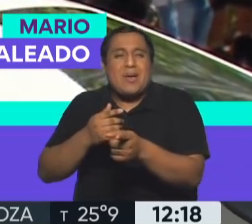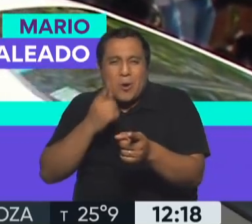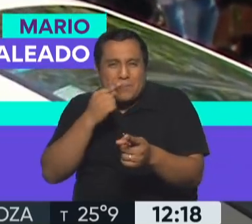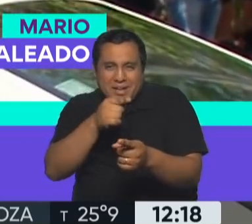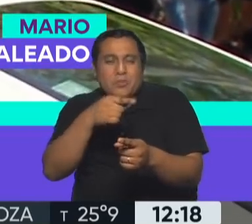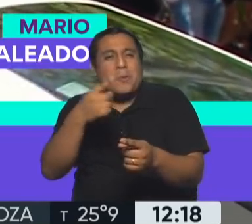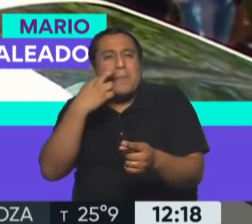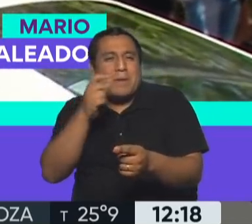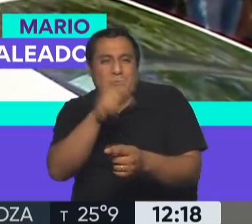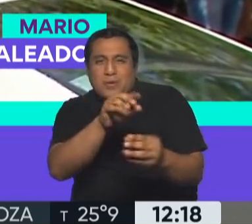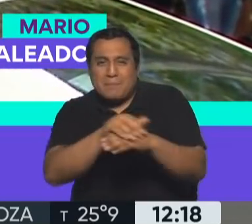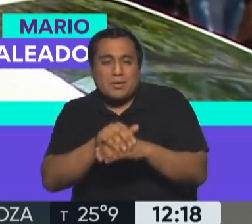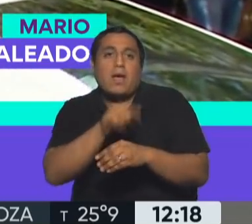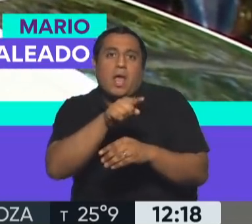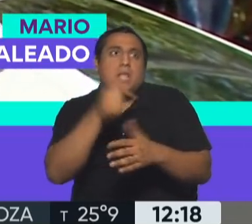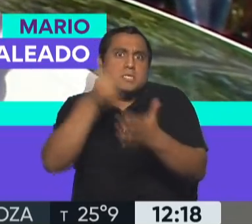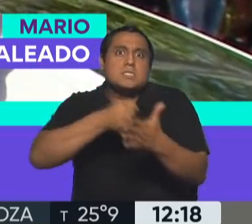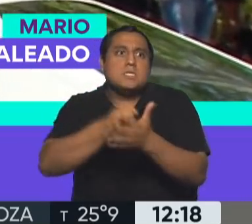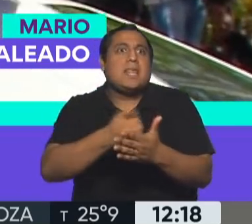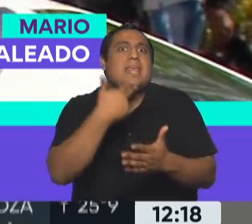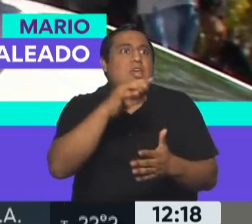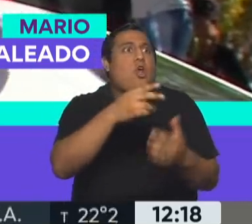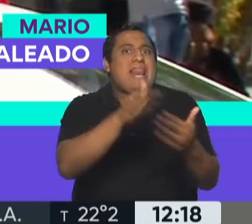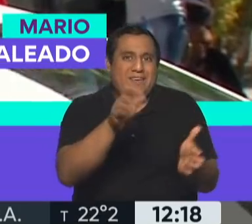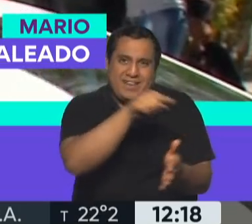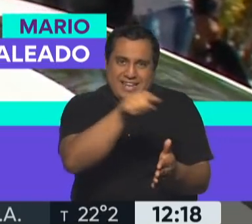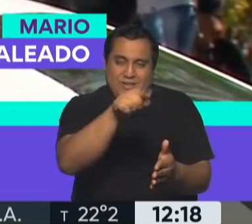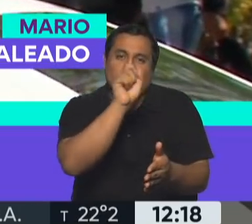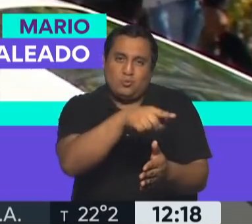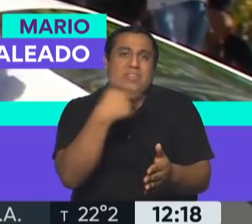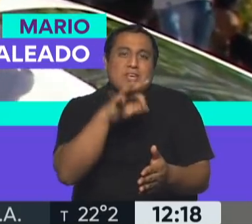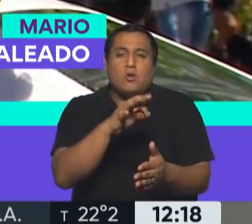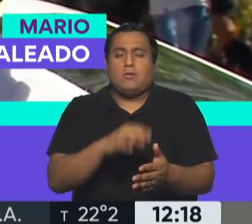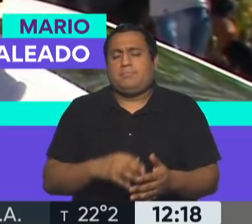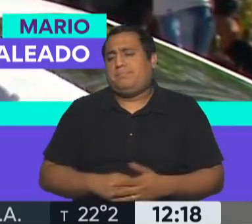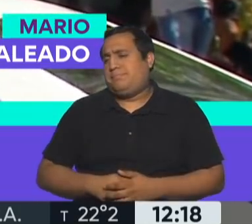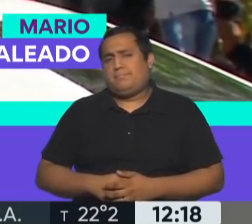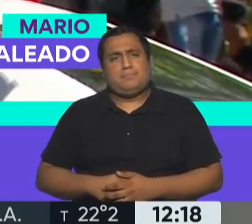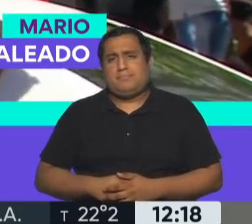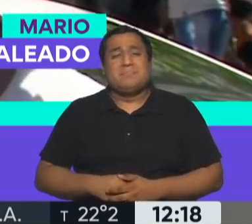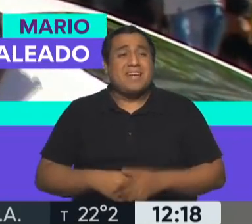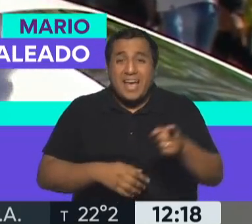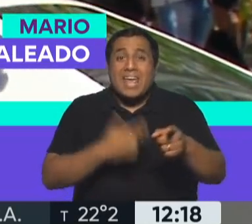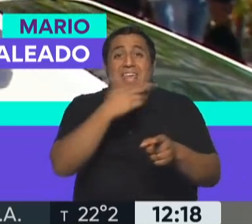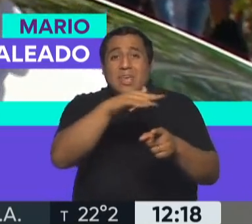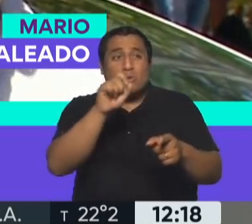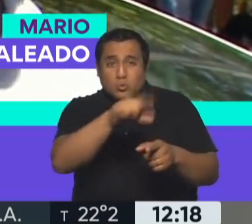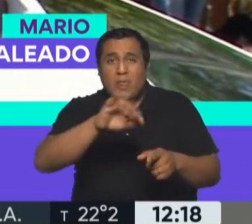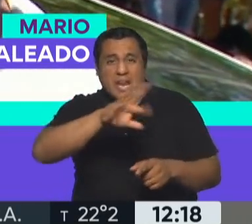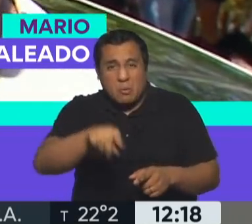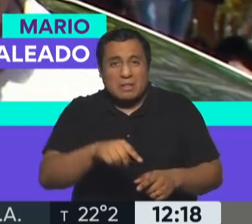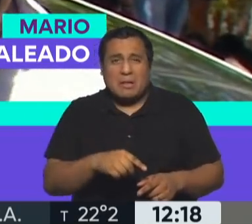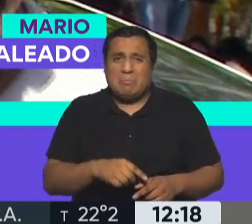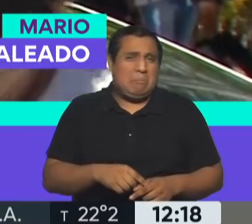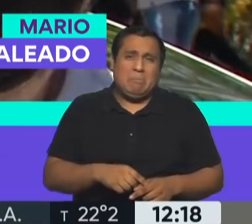comisaría, que estaba detenido como un delincuente. Cosa que repudio porque no es así. Tanto como mi hijo me lo